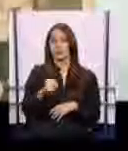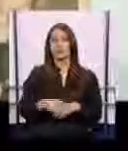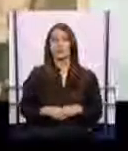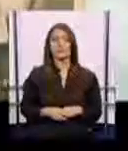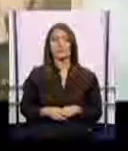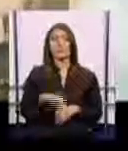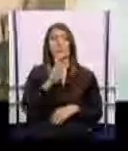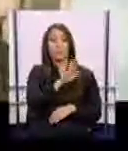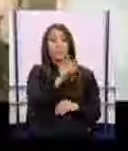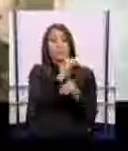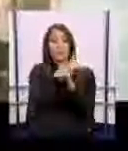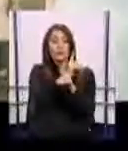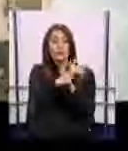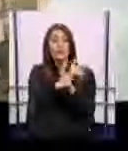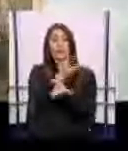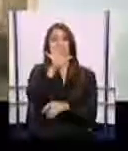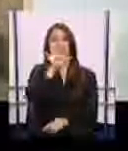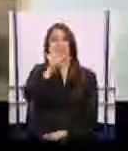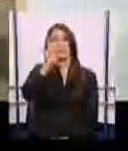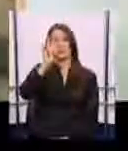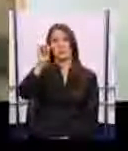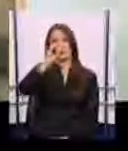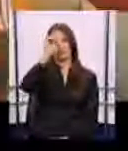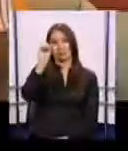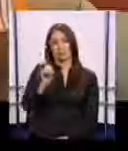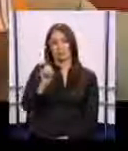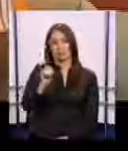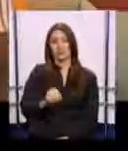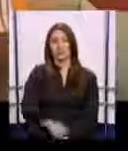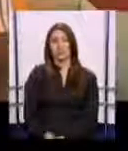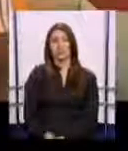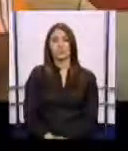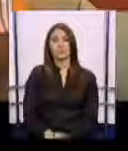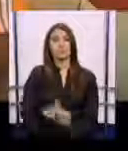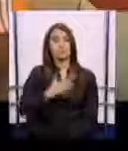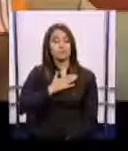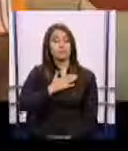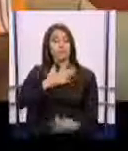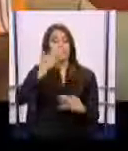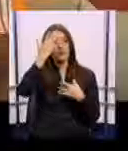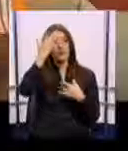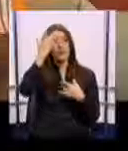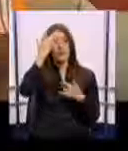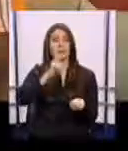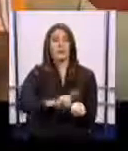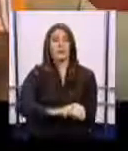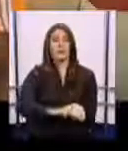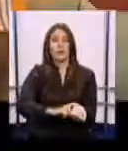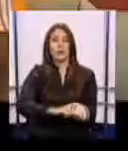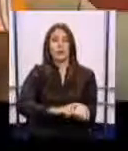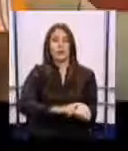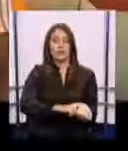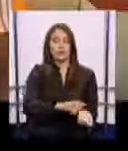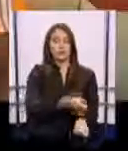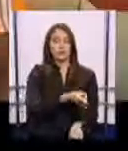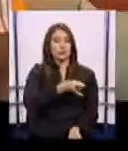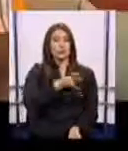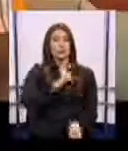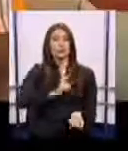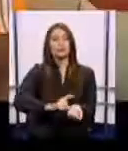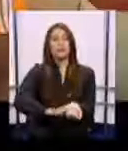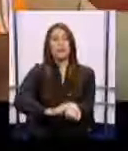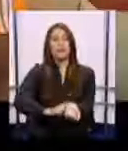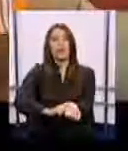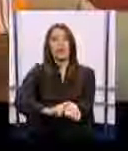Su discapacidad es del 97%. Es una enfermedad hereditaria que la tenemos en la sangre porque nos